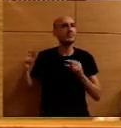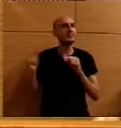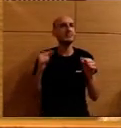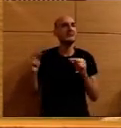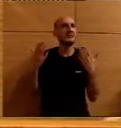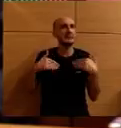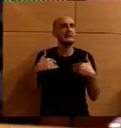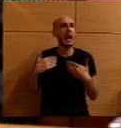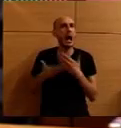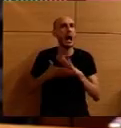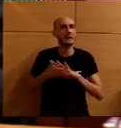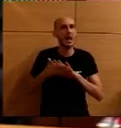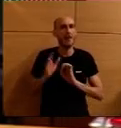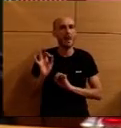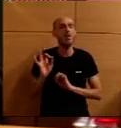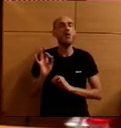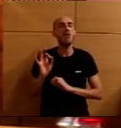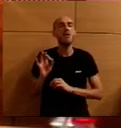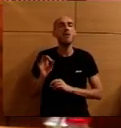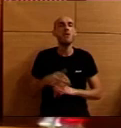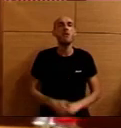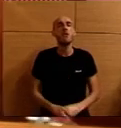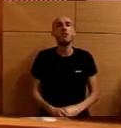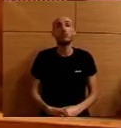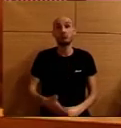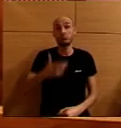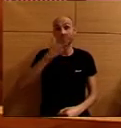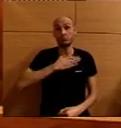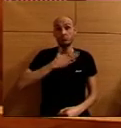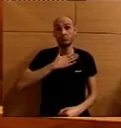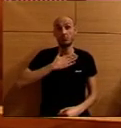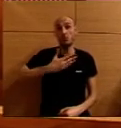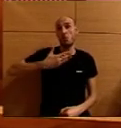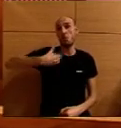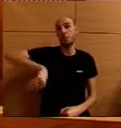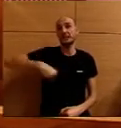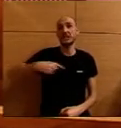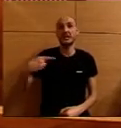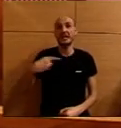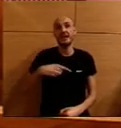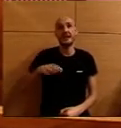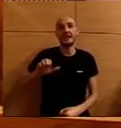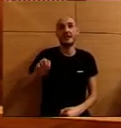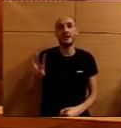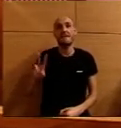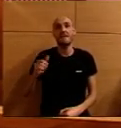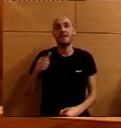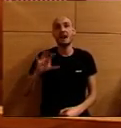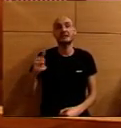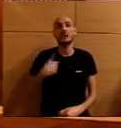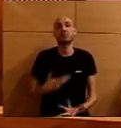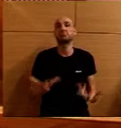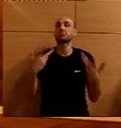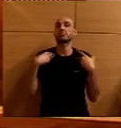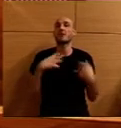pregunta. Yo en aquel momento, como presidente de GEVASA, lo que hacía era esa labor de intermediación,